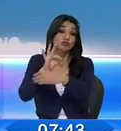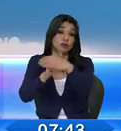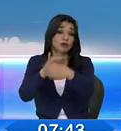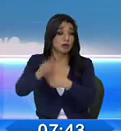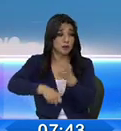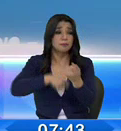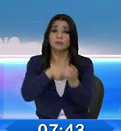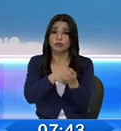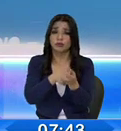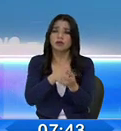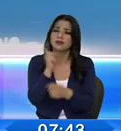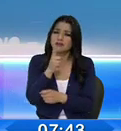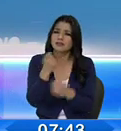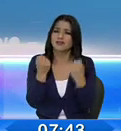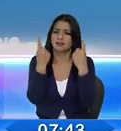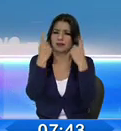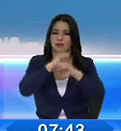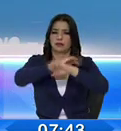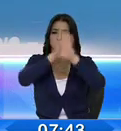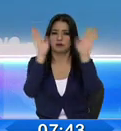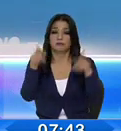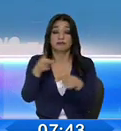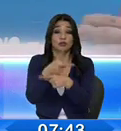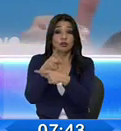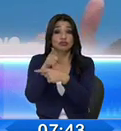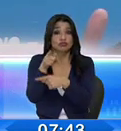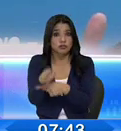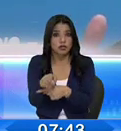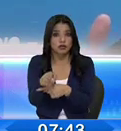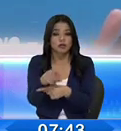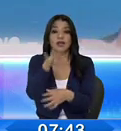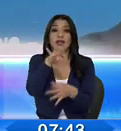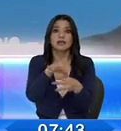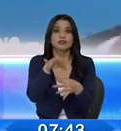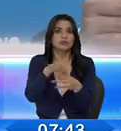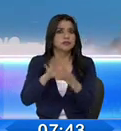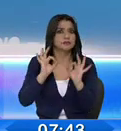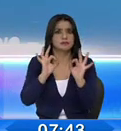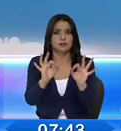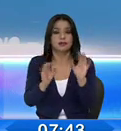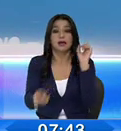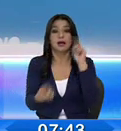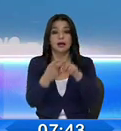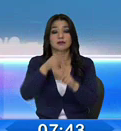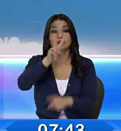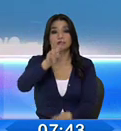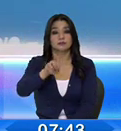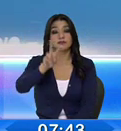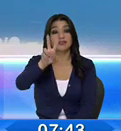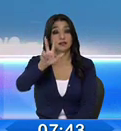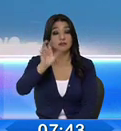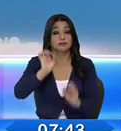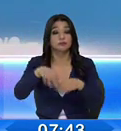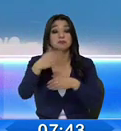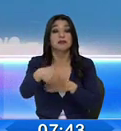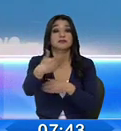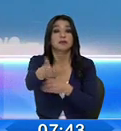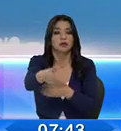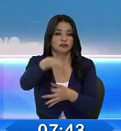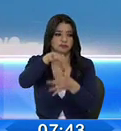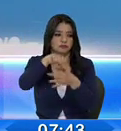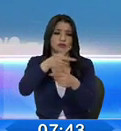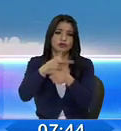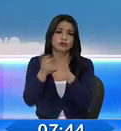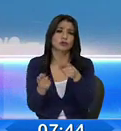colaborar porque es necesario entender estimado míguel que el consejo trasciende las elecciones es decir va hasta el 2023 y es un consejo